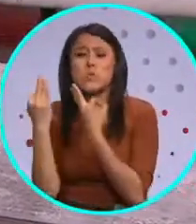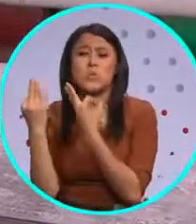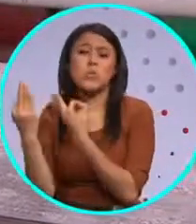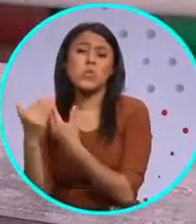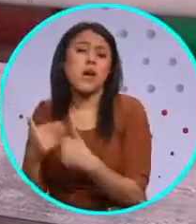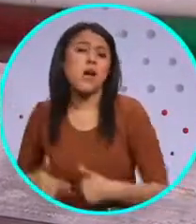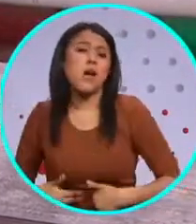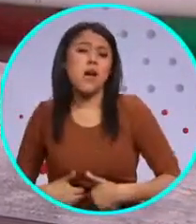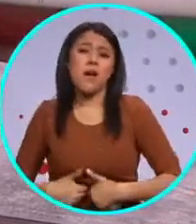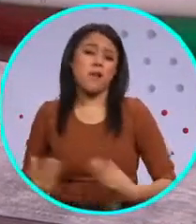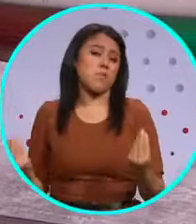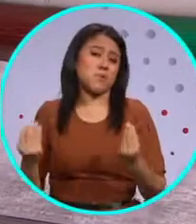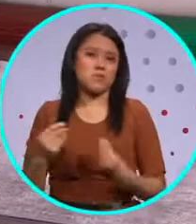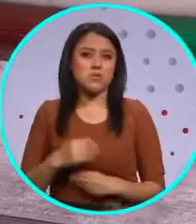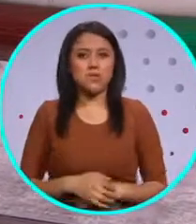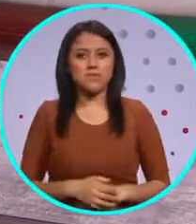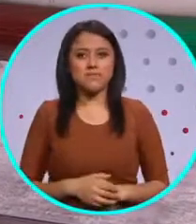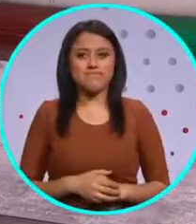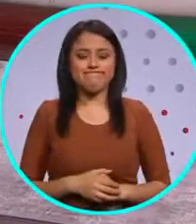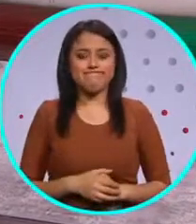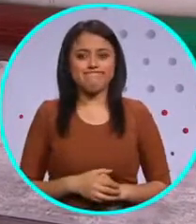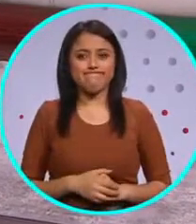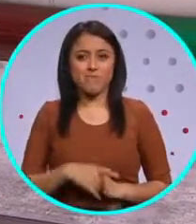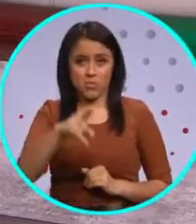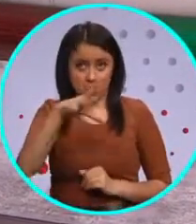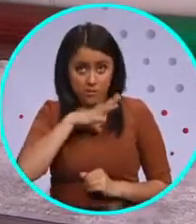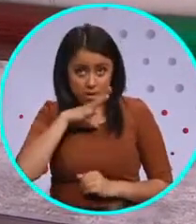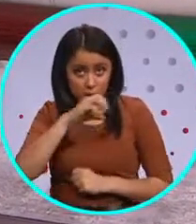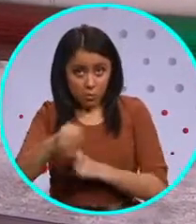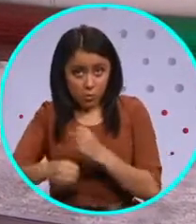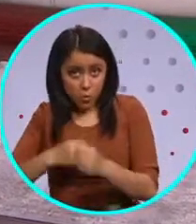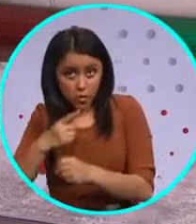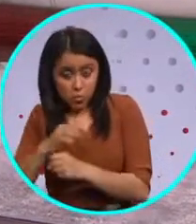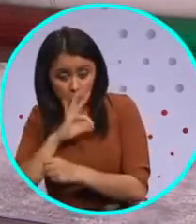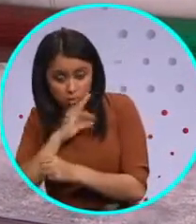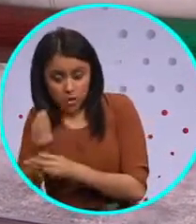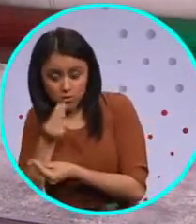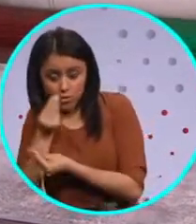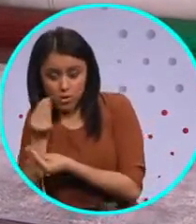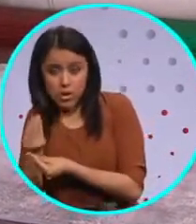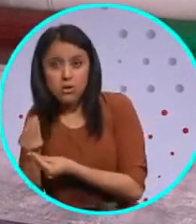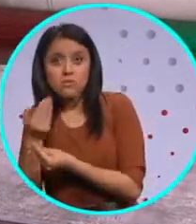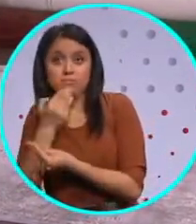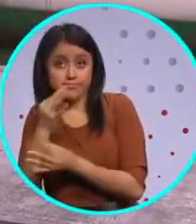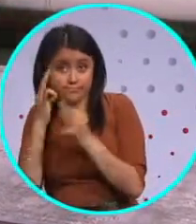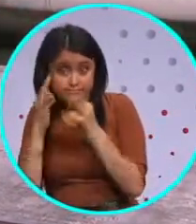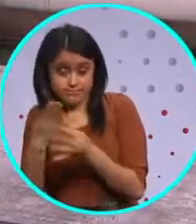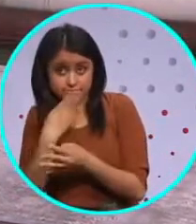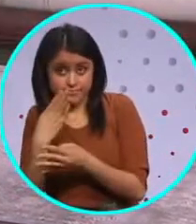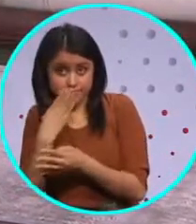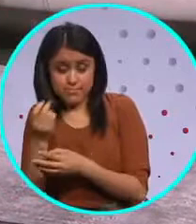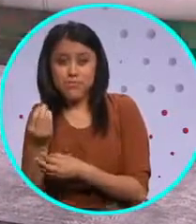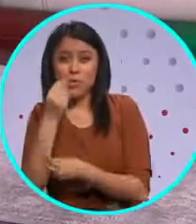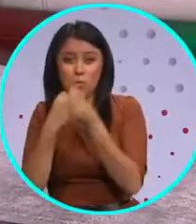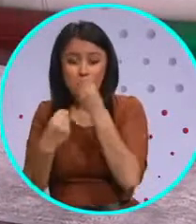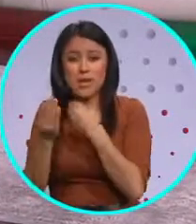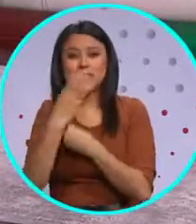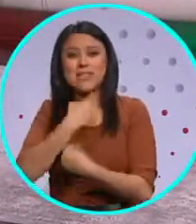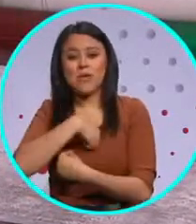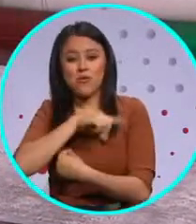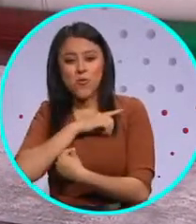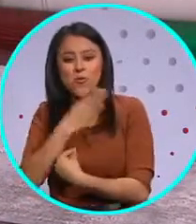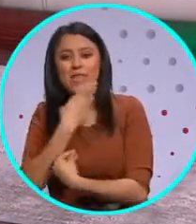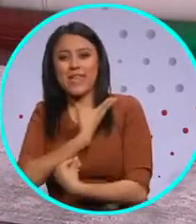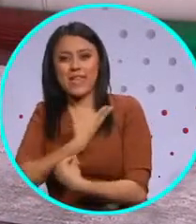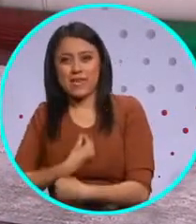hambre impresionante si usted tiene la oportunidad de dar de comer en casa y dar bien de comer y alimentar sanamente a sus